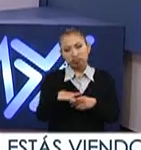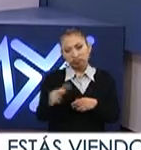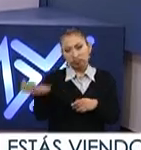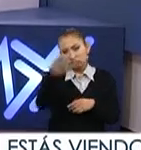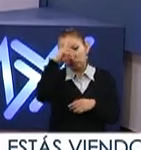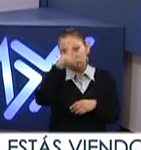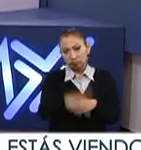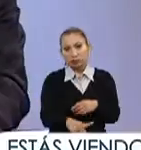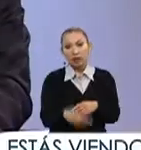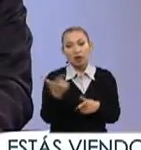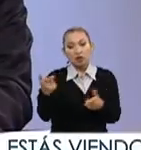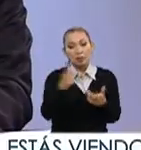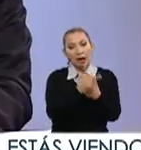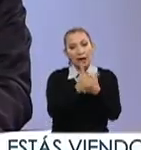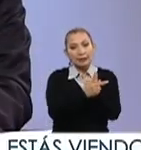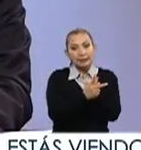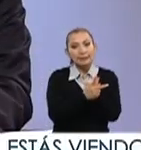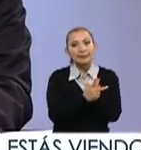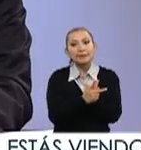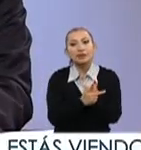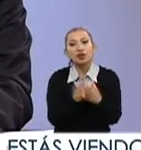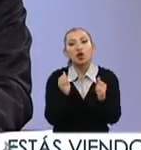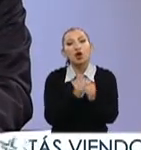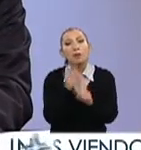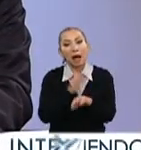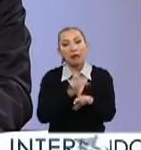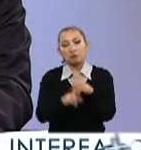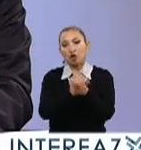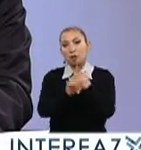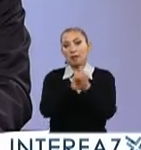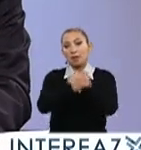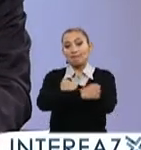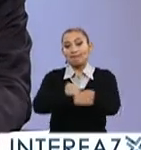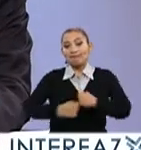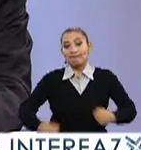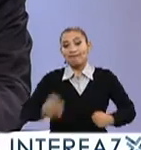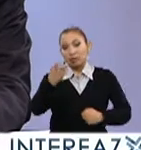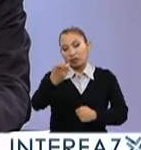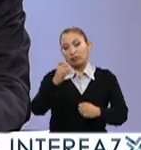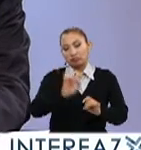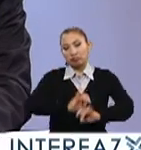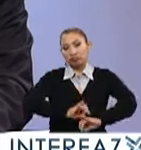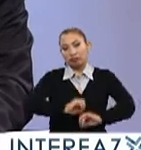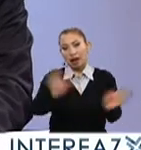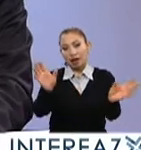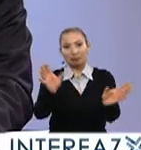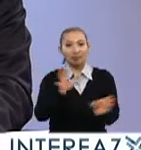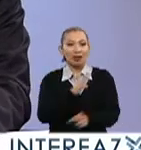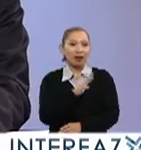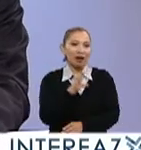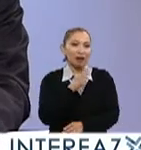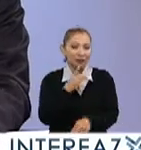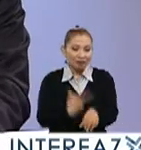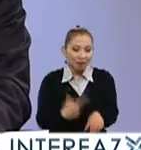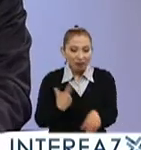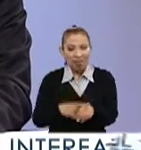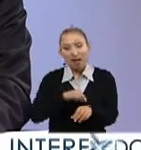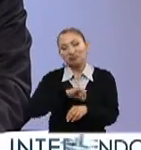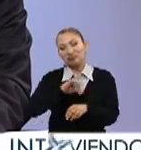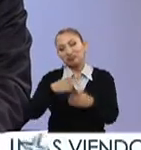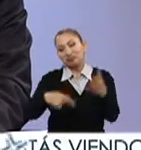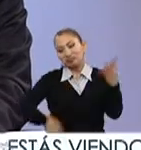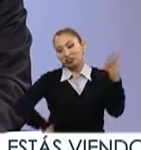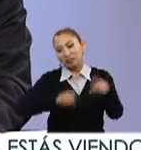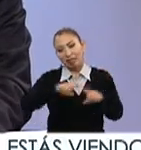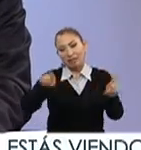sabemos, México es uno de los países con mayor problemas de obesidad, lo cual genera, por supuesto, muchas enfermedades alrededor